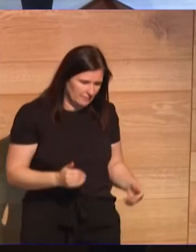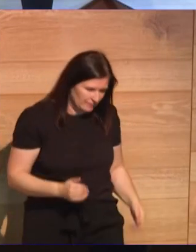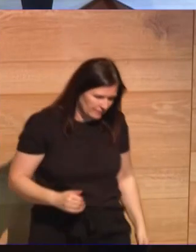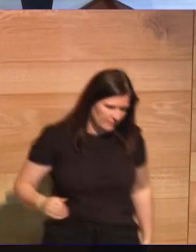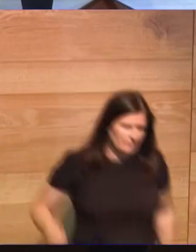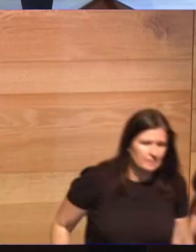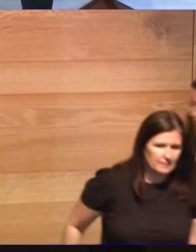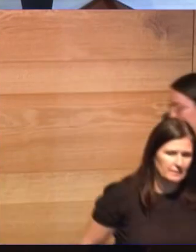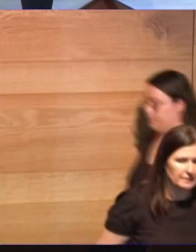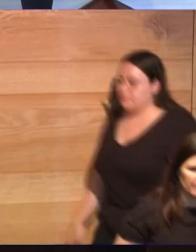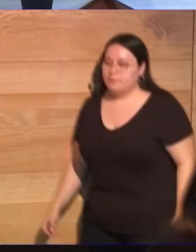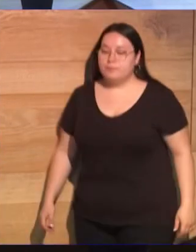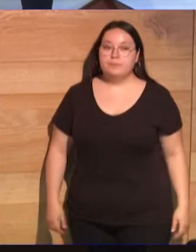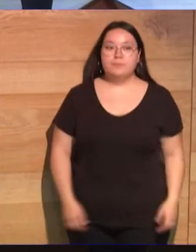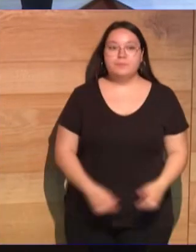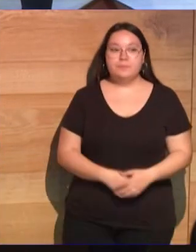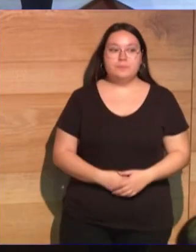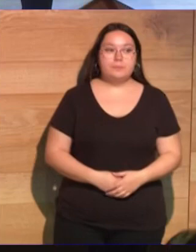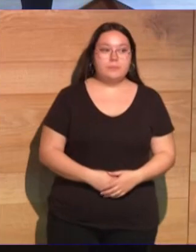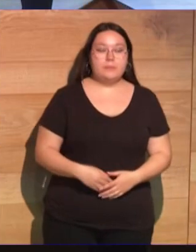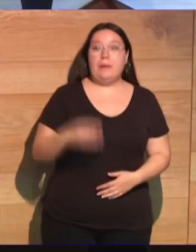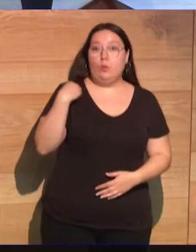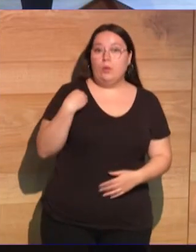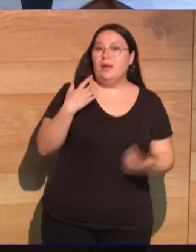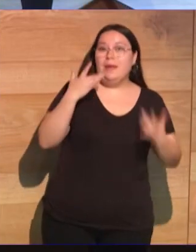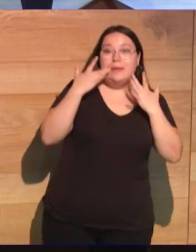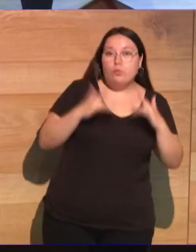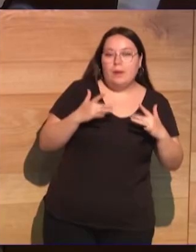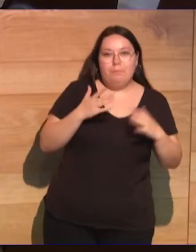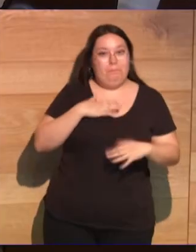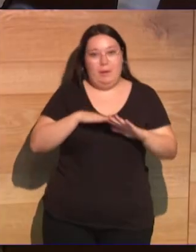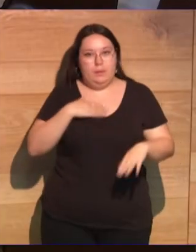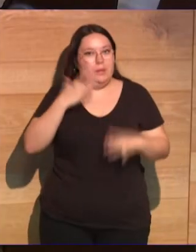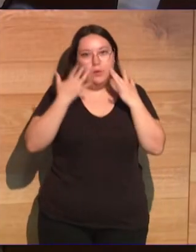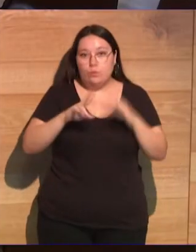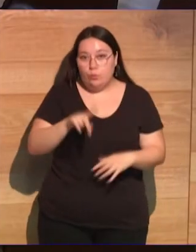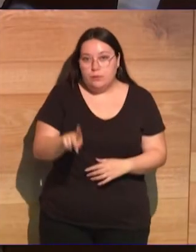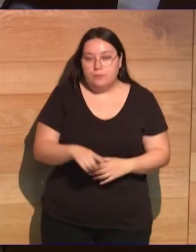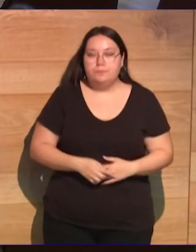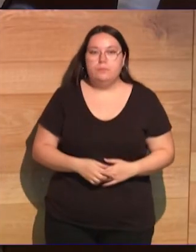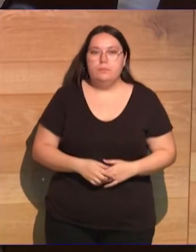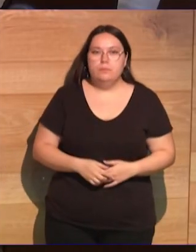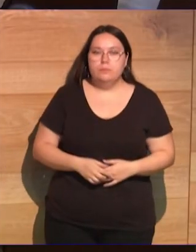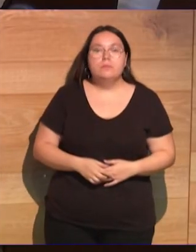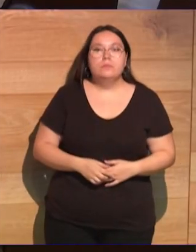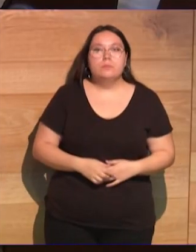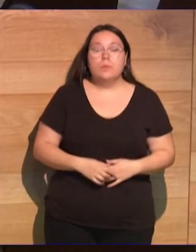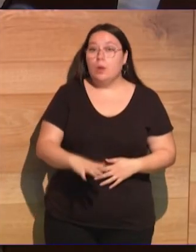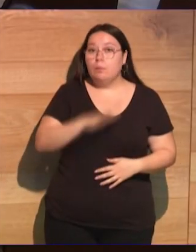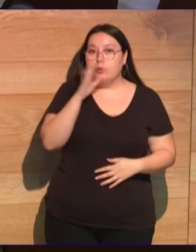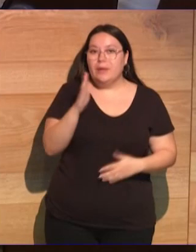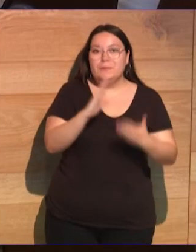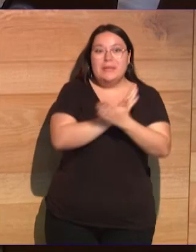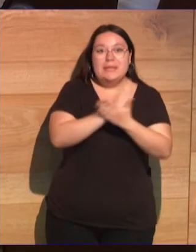sí, pero no es neutra, ¿no? A la pregunta, ¿es neutra? No, para mí no es neutra. ¿En qué sentido no es neutra? En que transmite